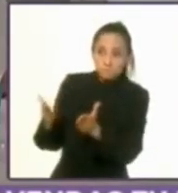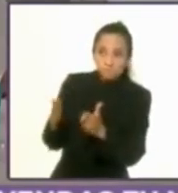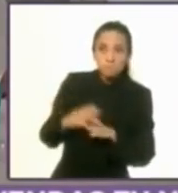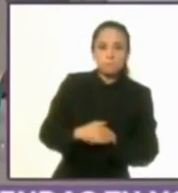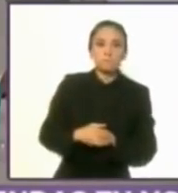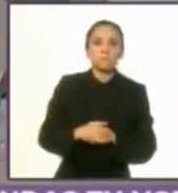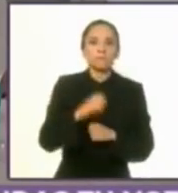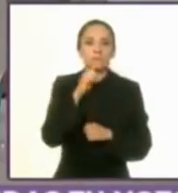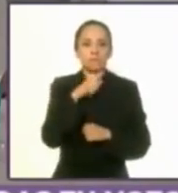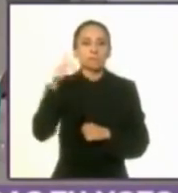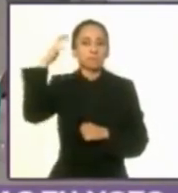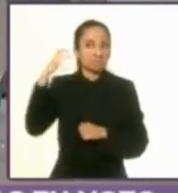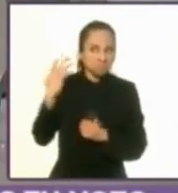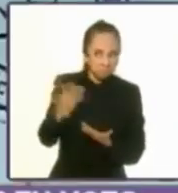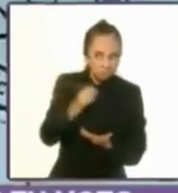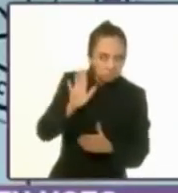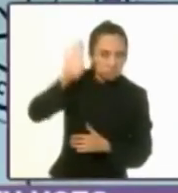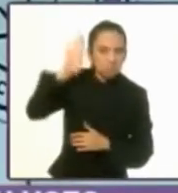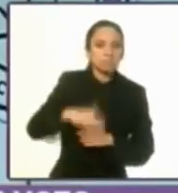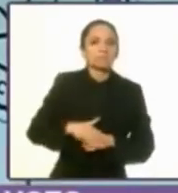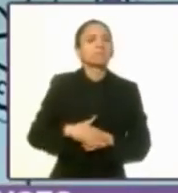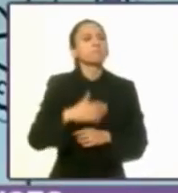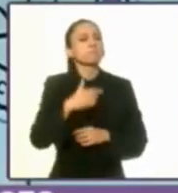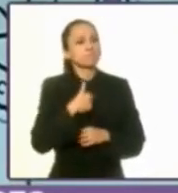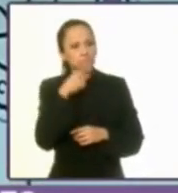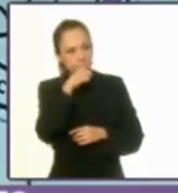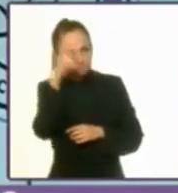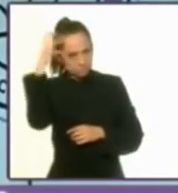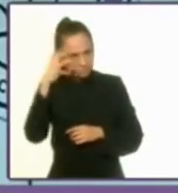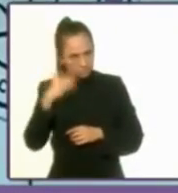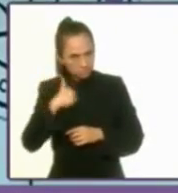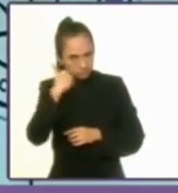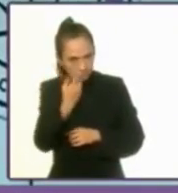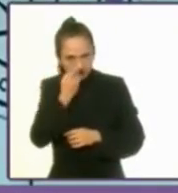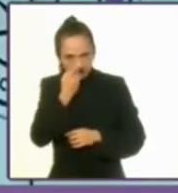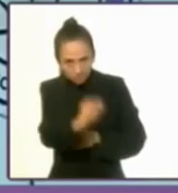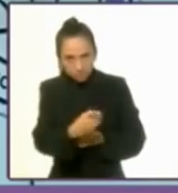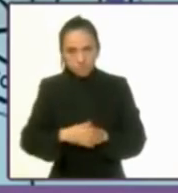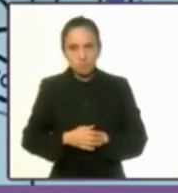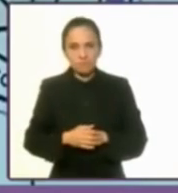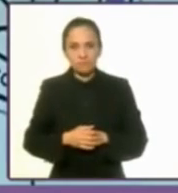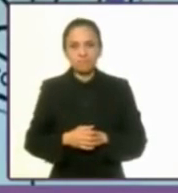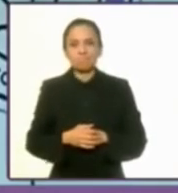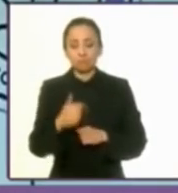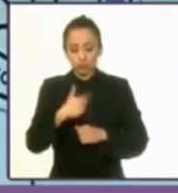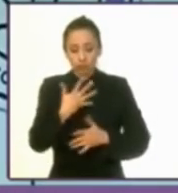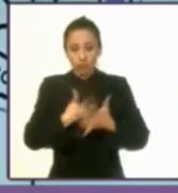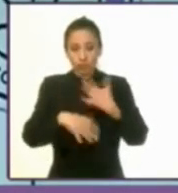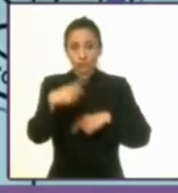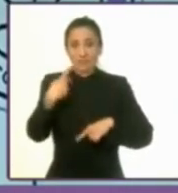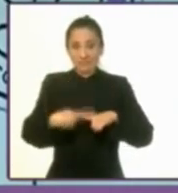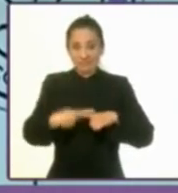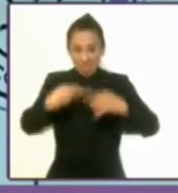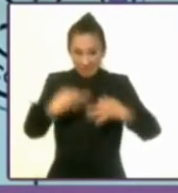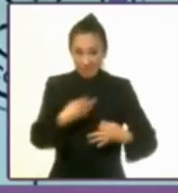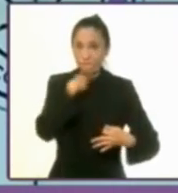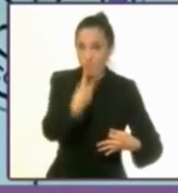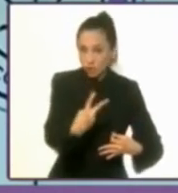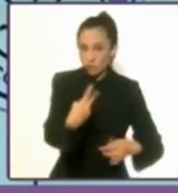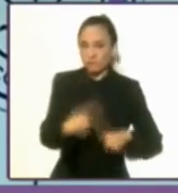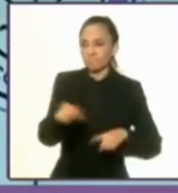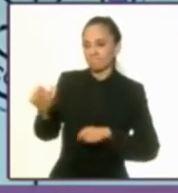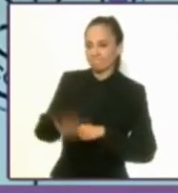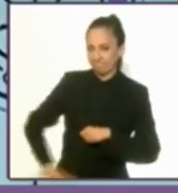adelante claudia quiero decirte que la voz es de los ciudadanos no es mía la voz los